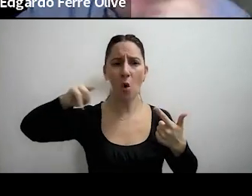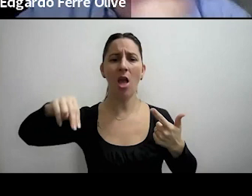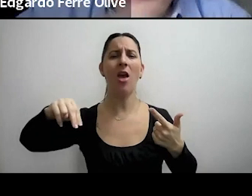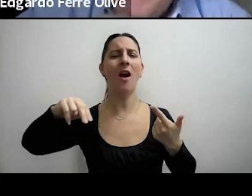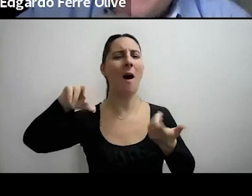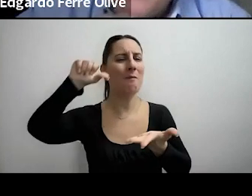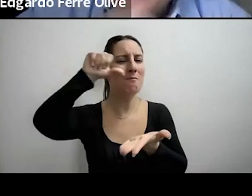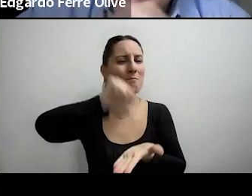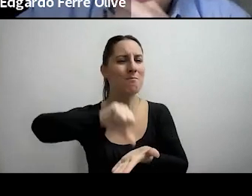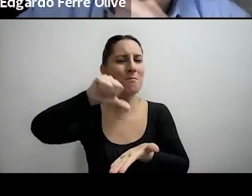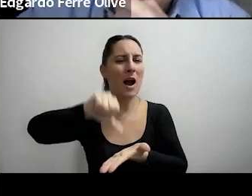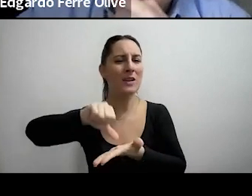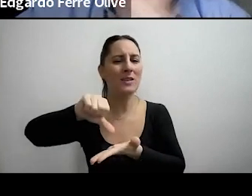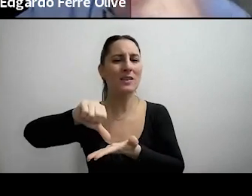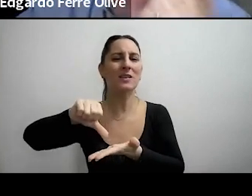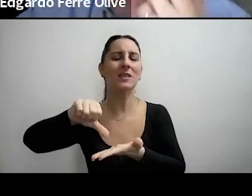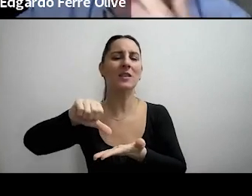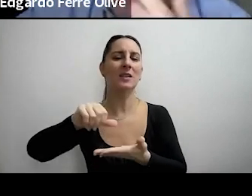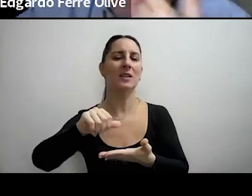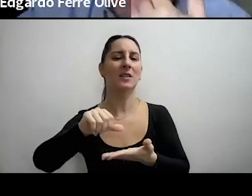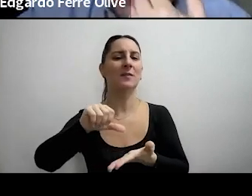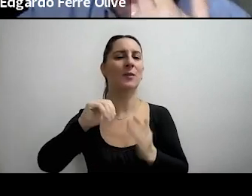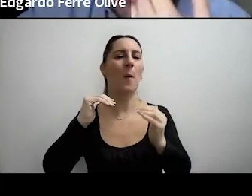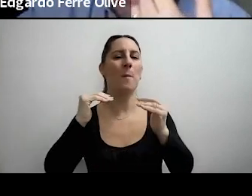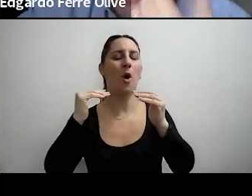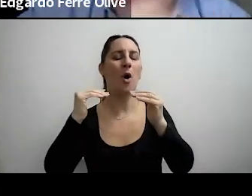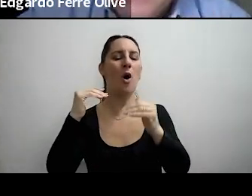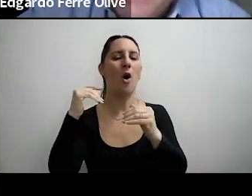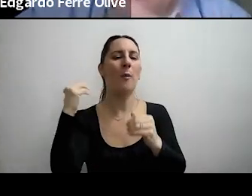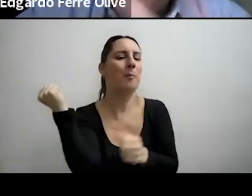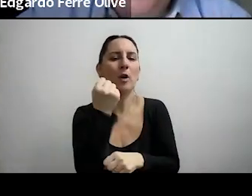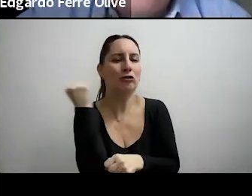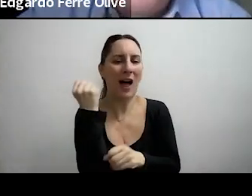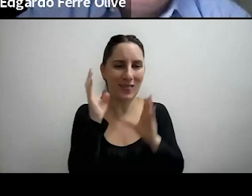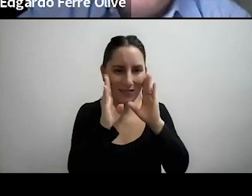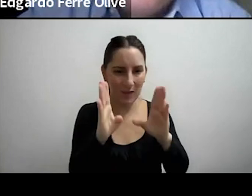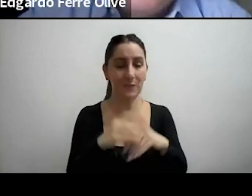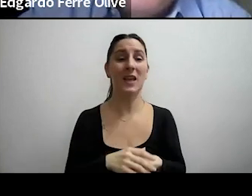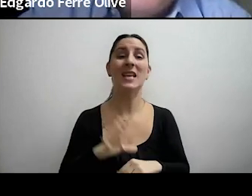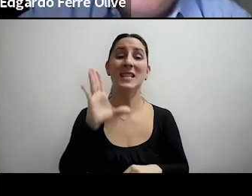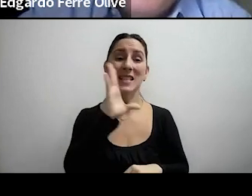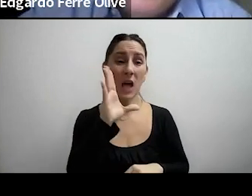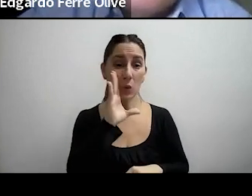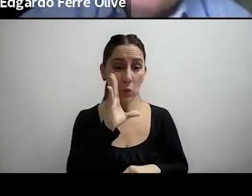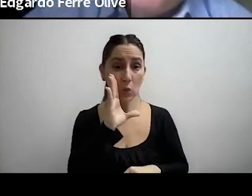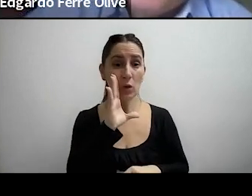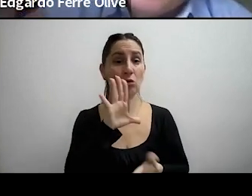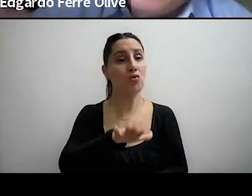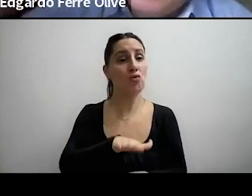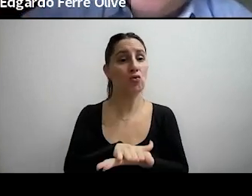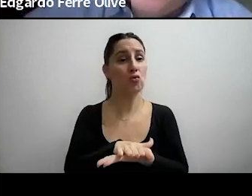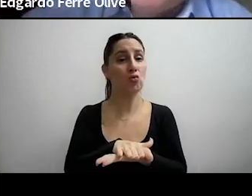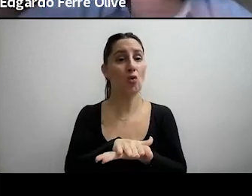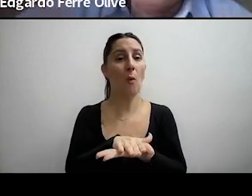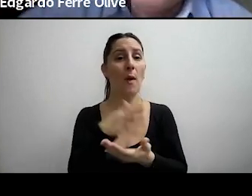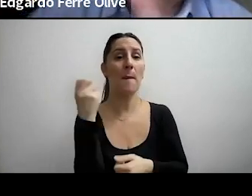Países Bajos. Son países que le dan mucha trascendencia. Estados Unidos tiene muy bajo el tema de la importancia